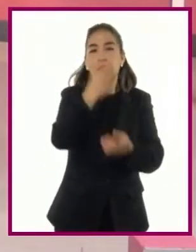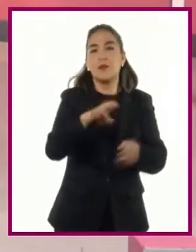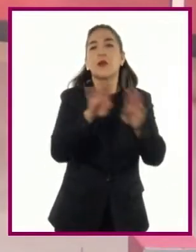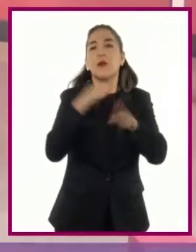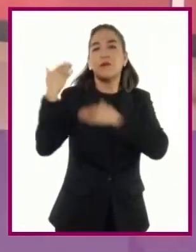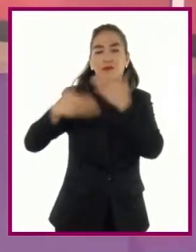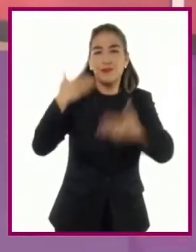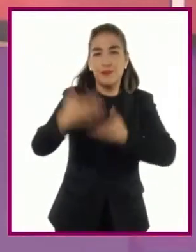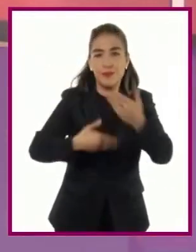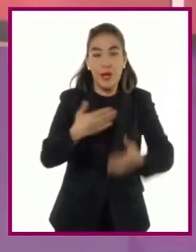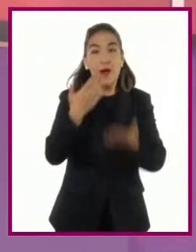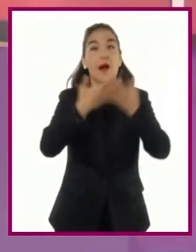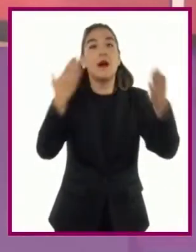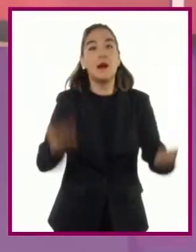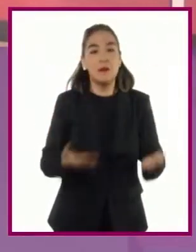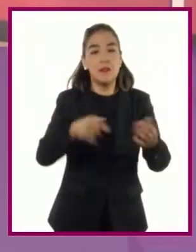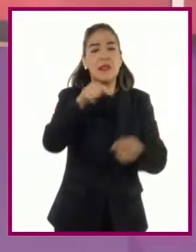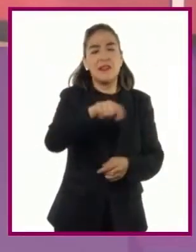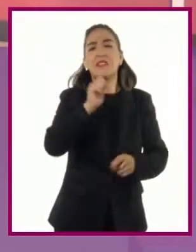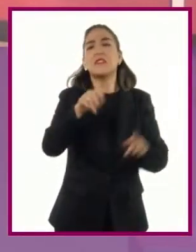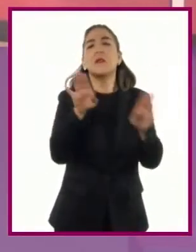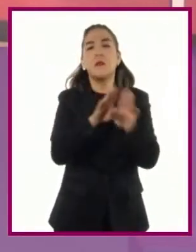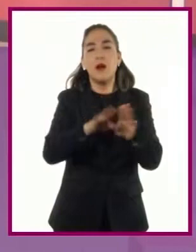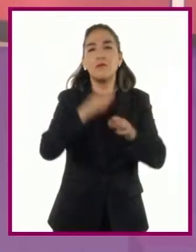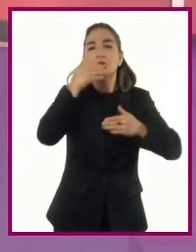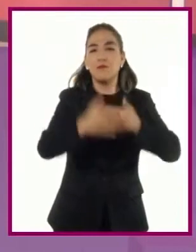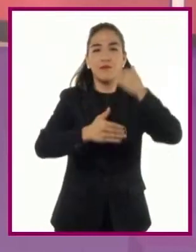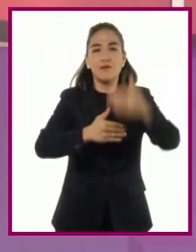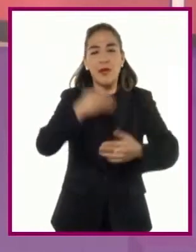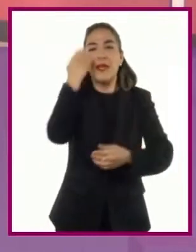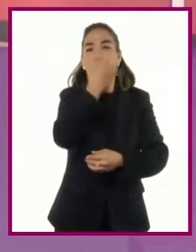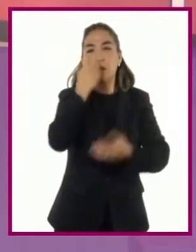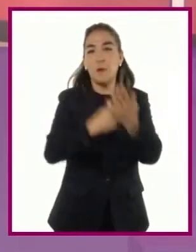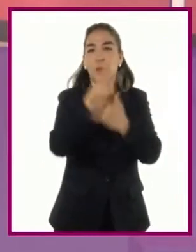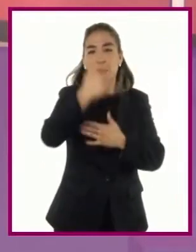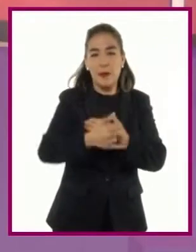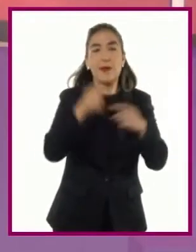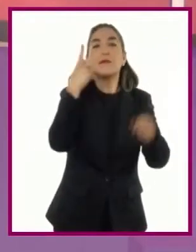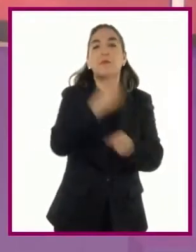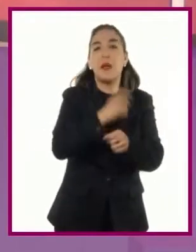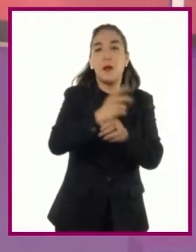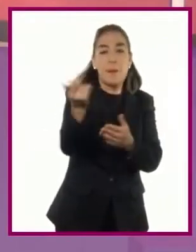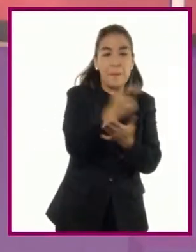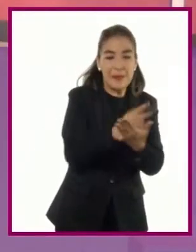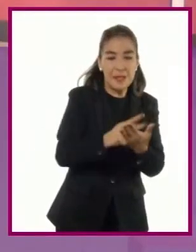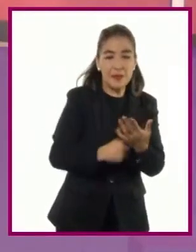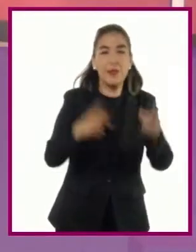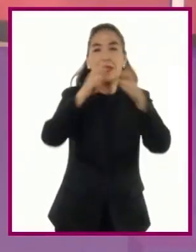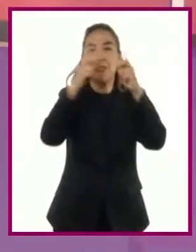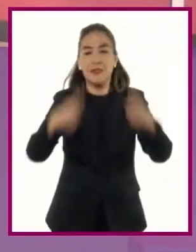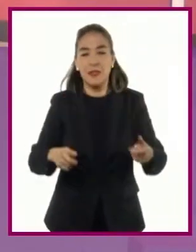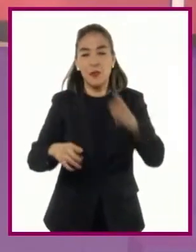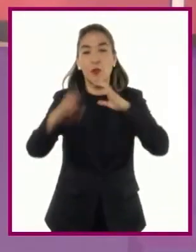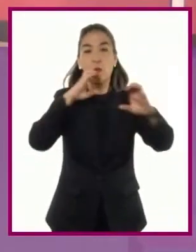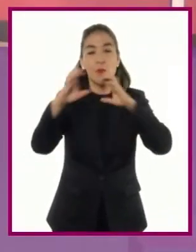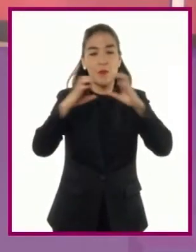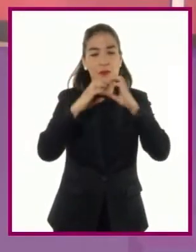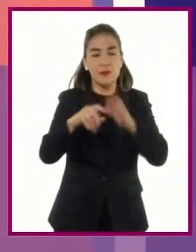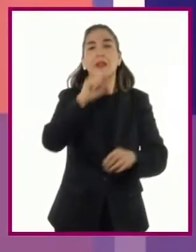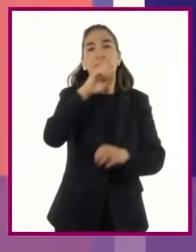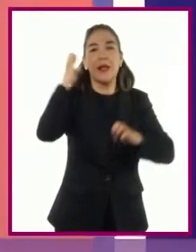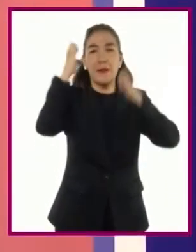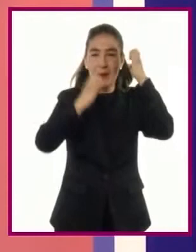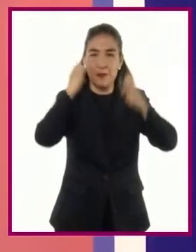proceso. Ahora, las etapas del proyecto escolar son: planeación, desarrollo, comunicación y